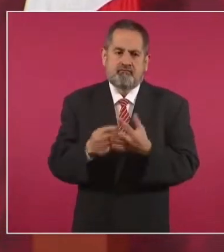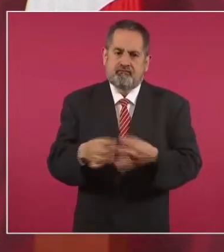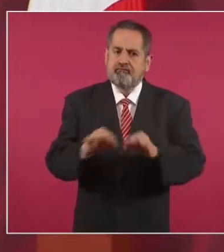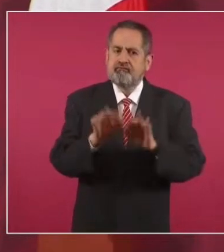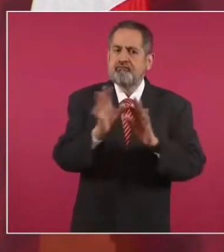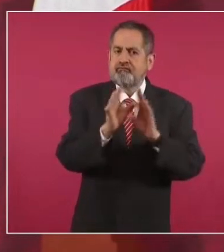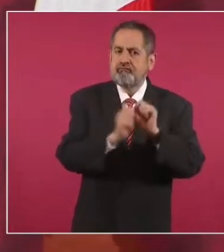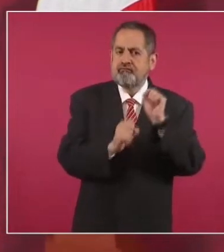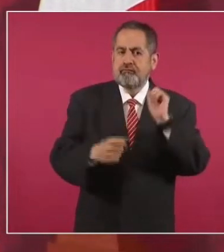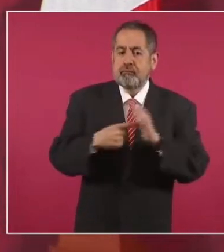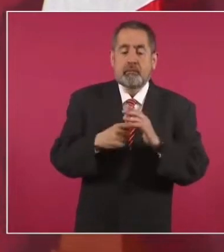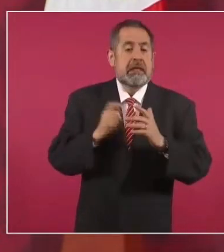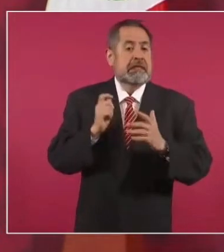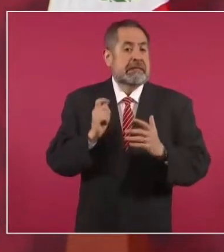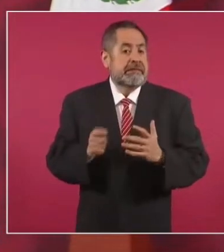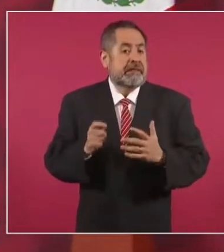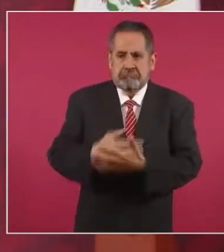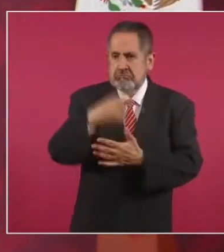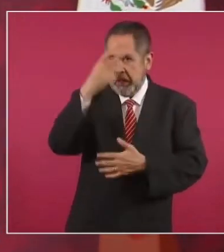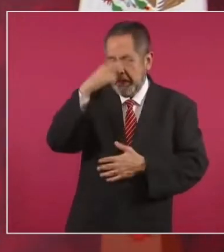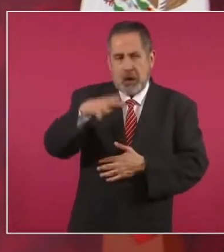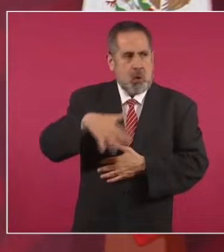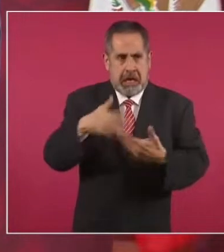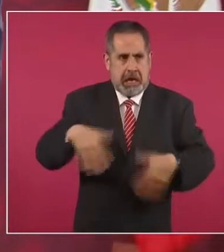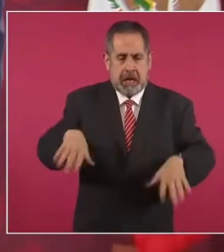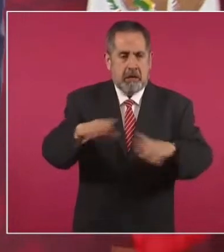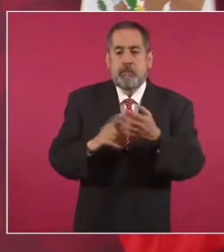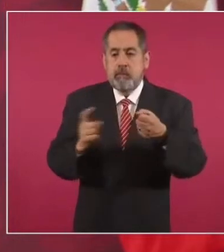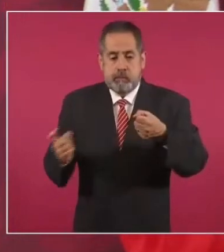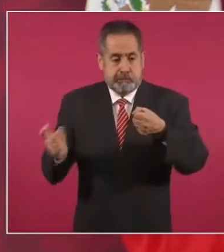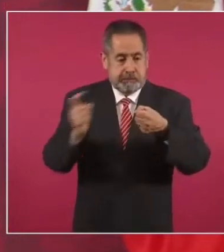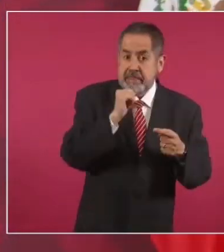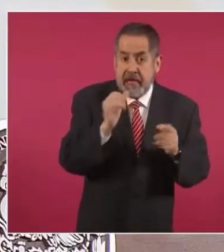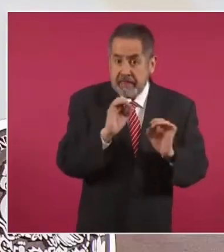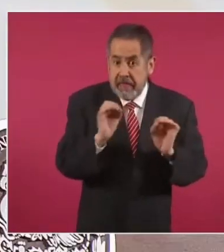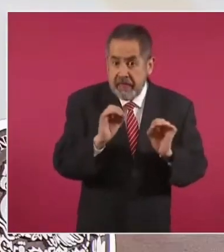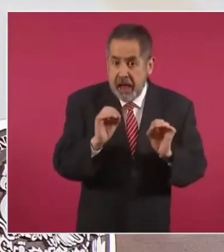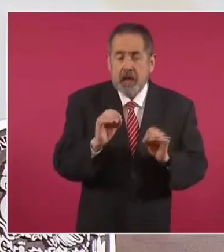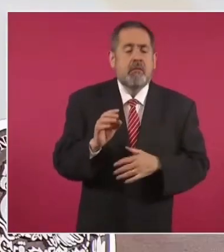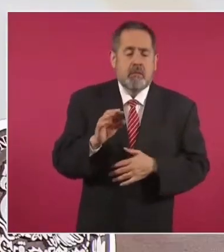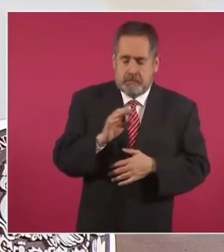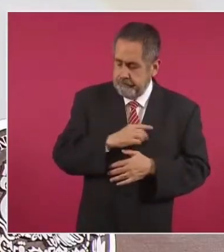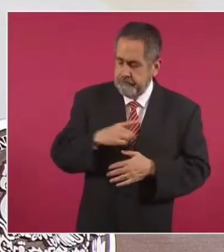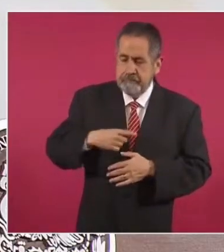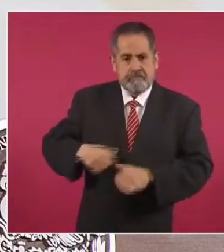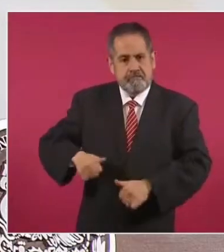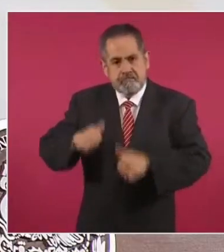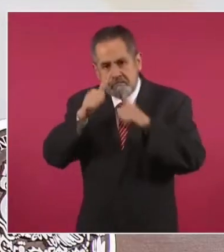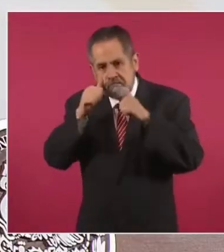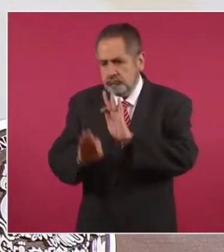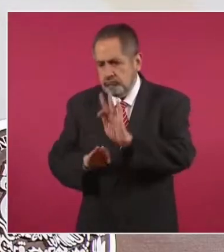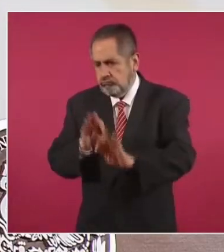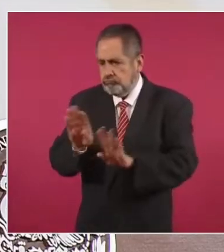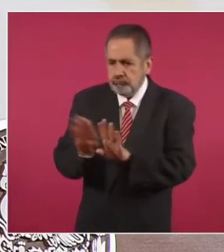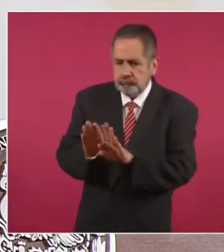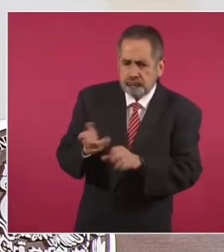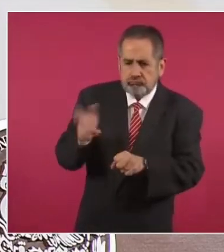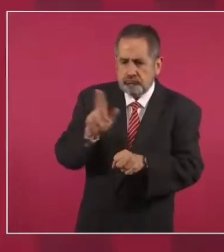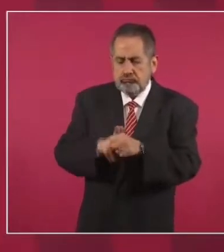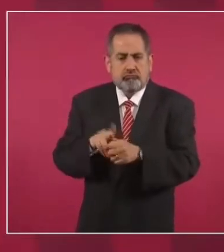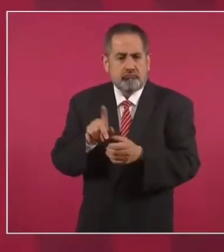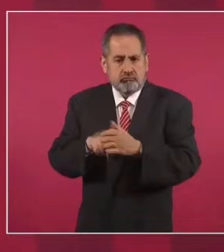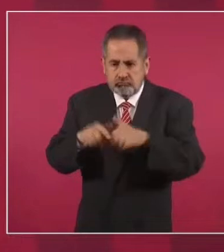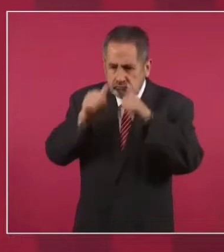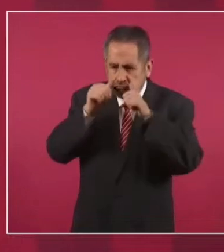que cualquier persona, cualquier mexicano, esté o no asegurado, pueda ser atendido en un centro de